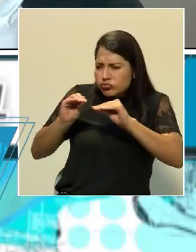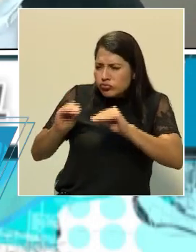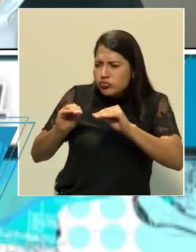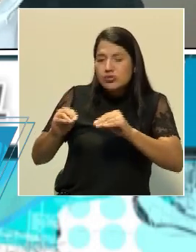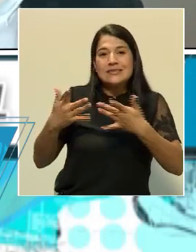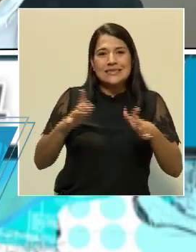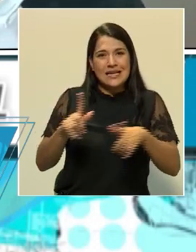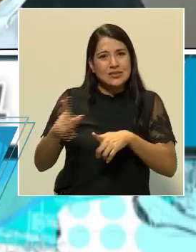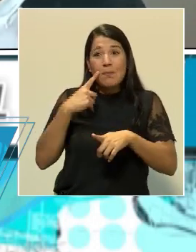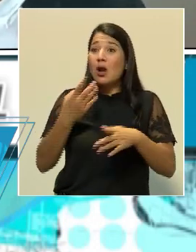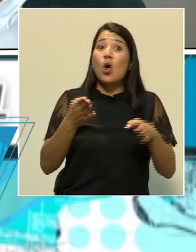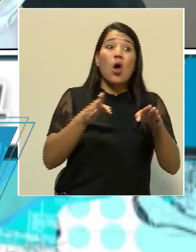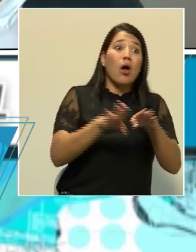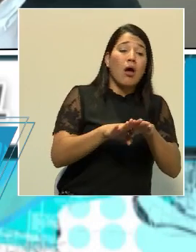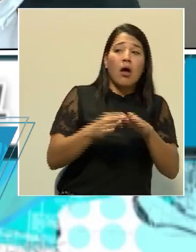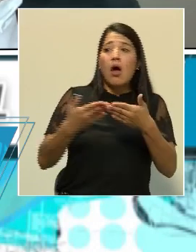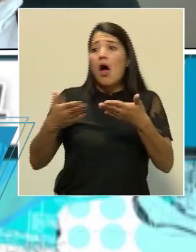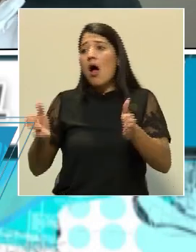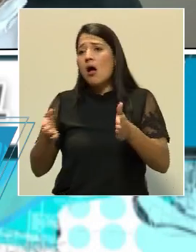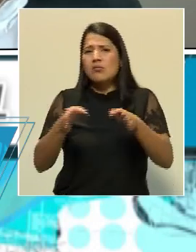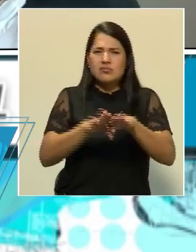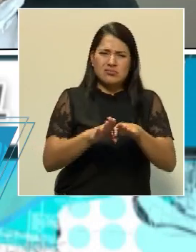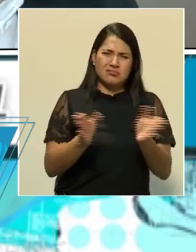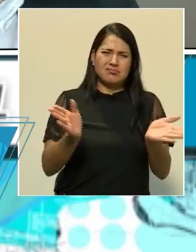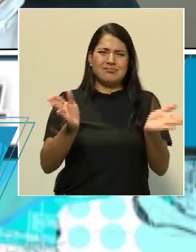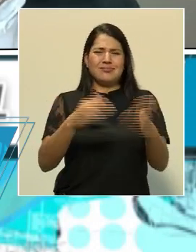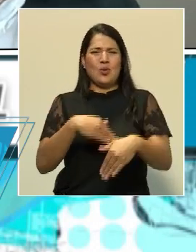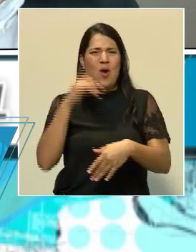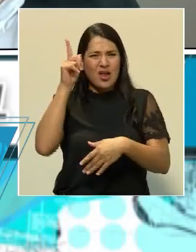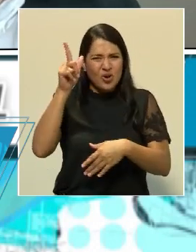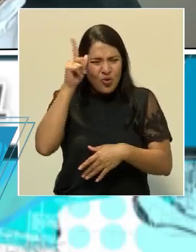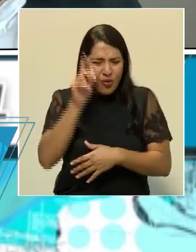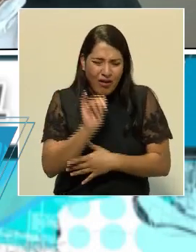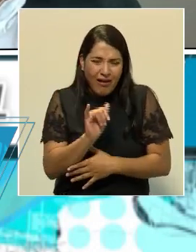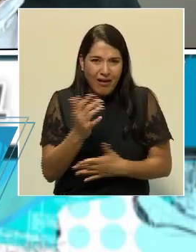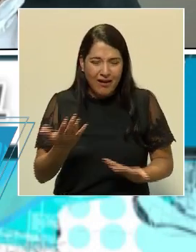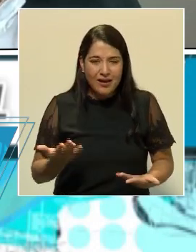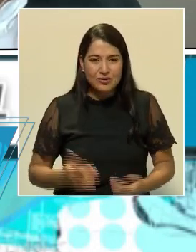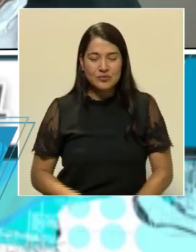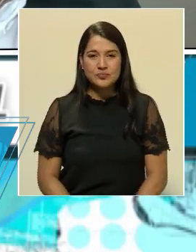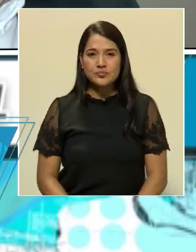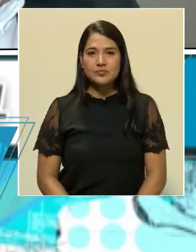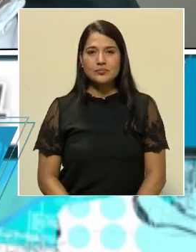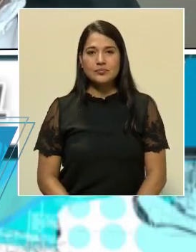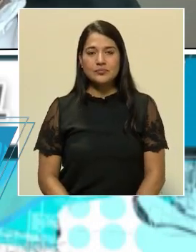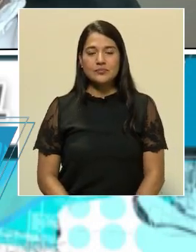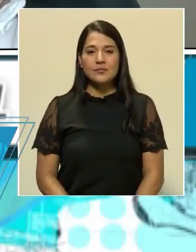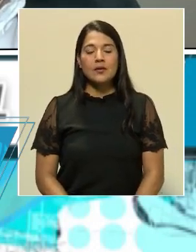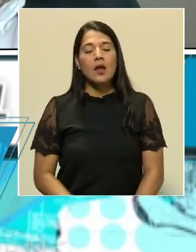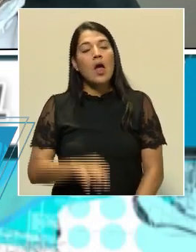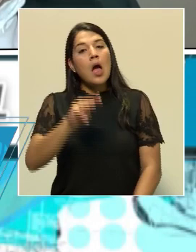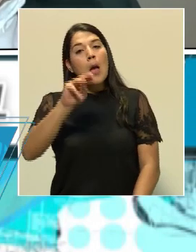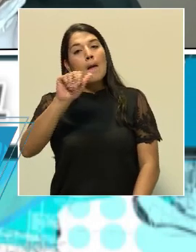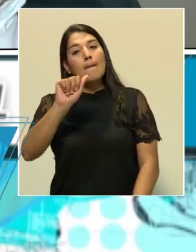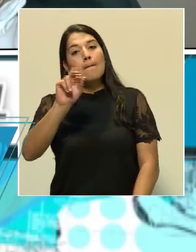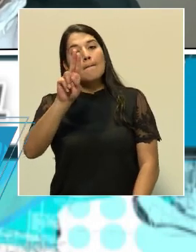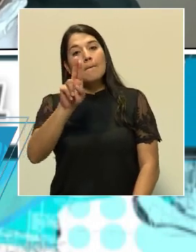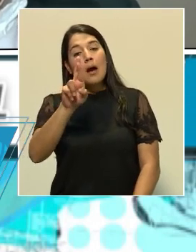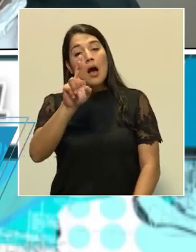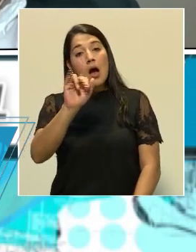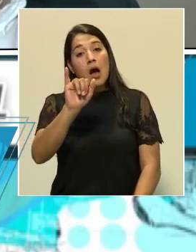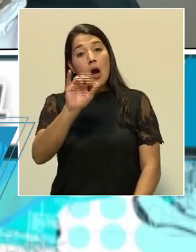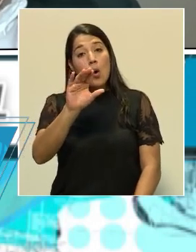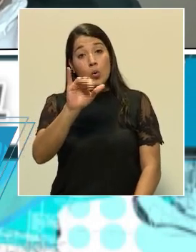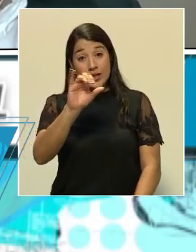estén abriendo y cerrando. Es que no tiene lógica esto de estar abriendo y cerrando los negocios. Don Mauricio, hay